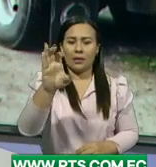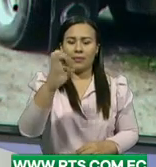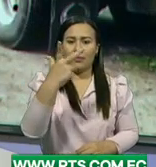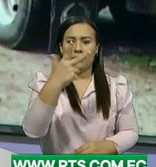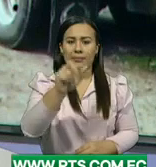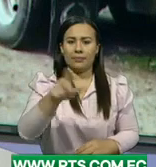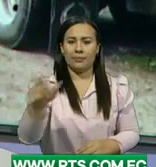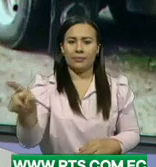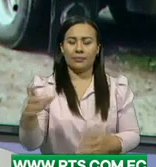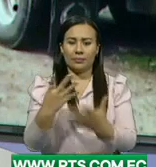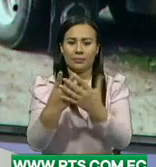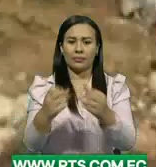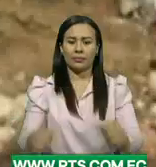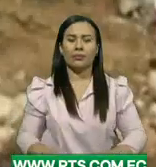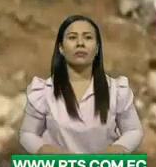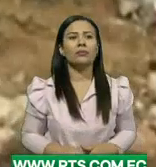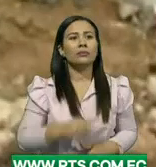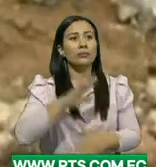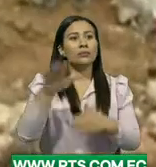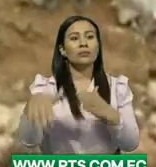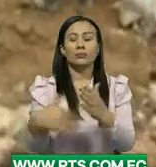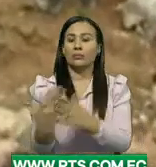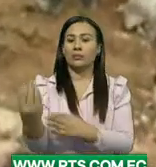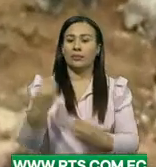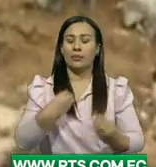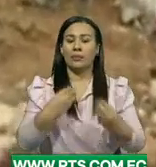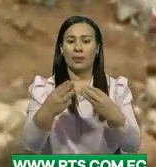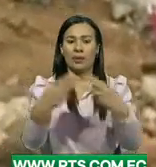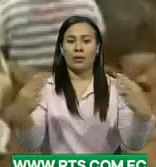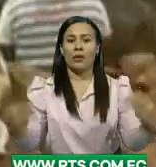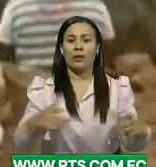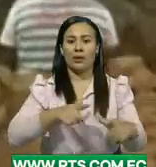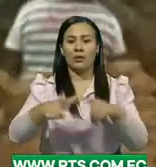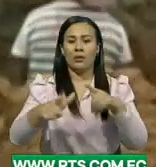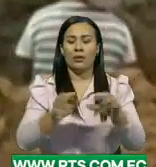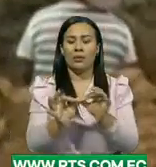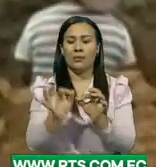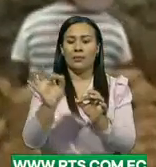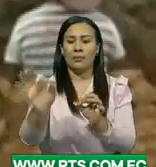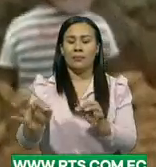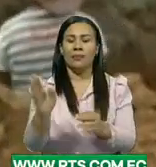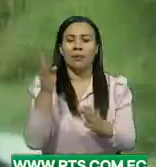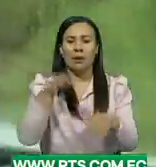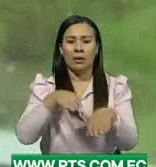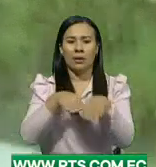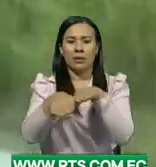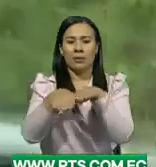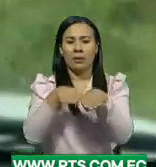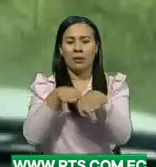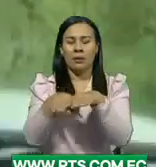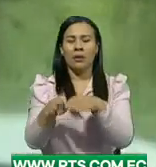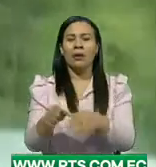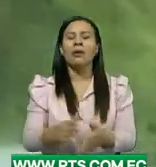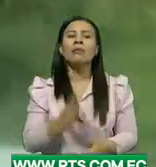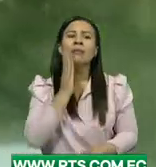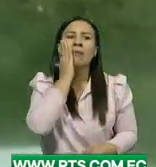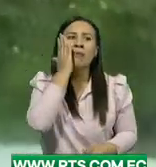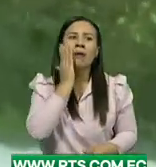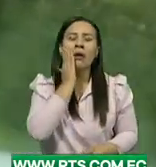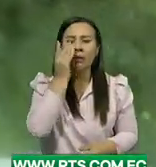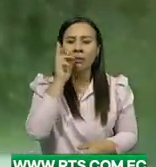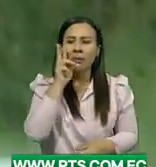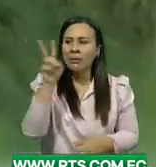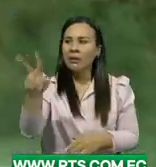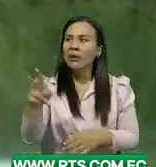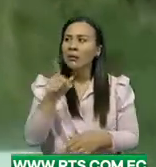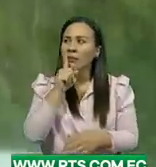detenidos. Todo apunta a que el material proviene del sector de Buenos Aires, provincia de Imbabura. Se trataría de minería ilegal. En